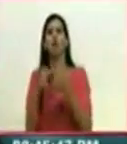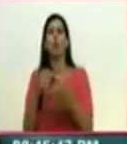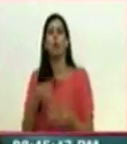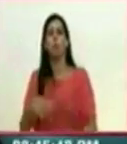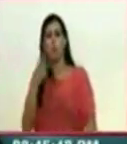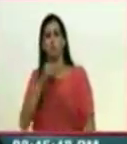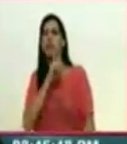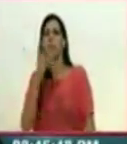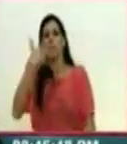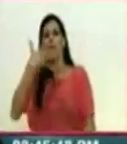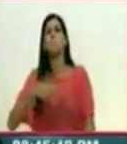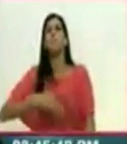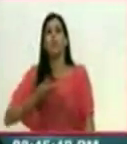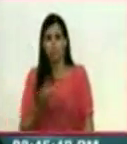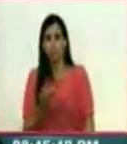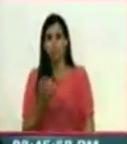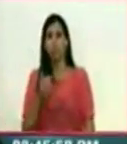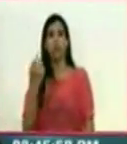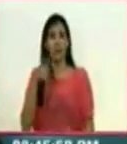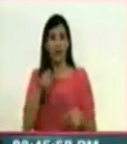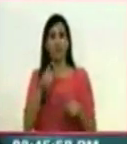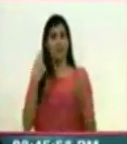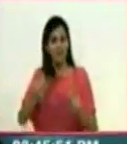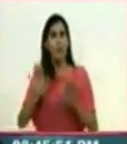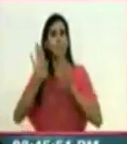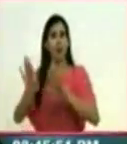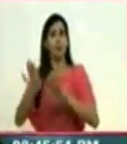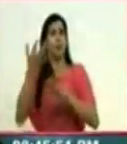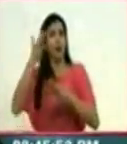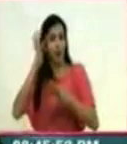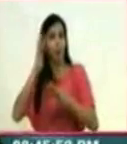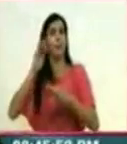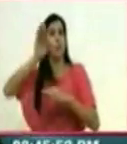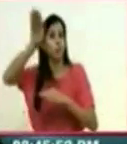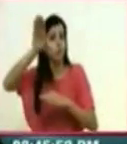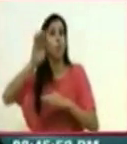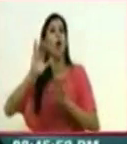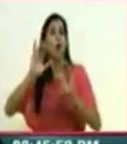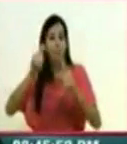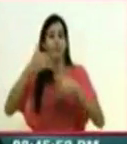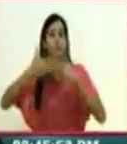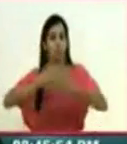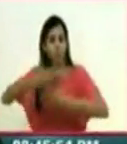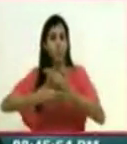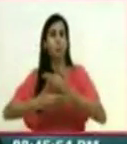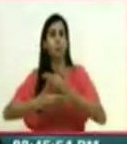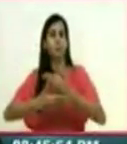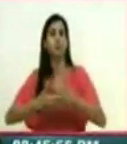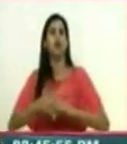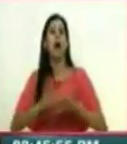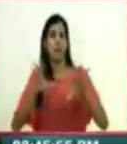Un desesperado intento de frenar lo que pareciera el indetenible camino que ha comenzado a transitar el pueblo